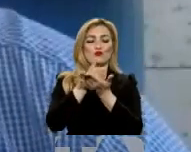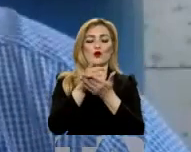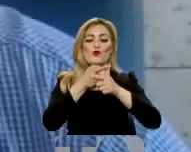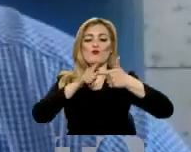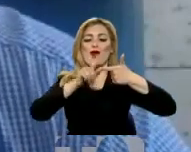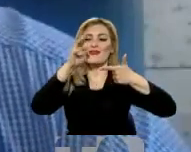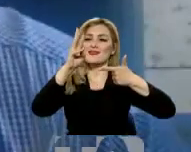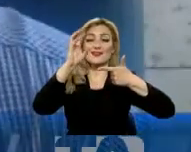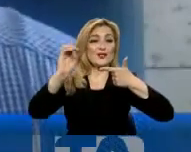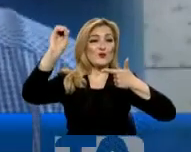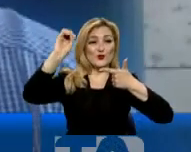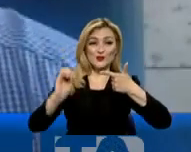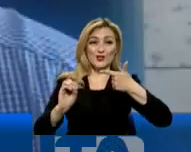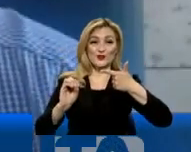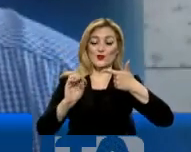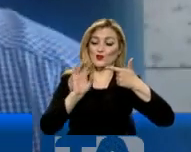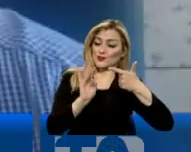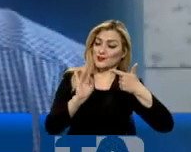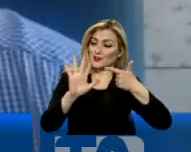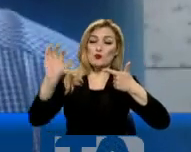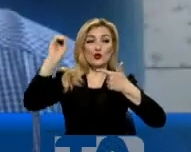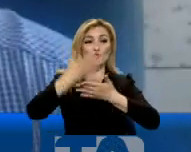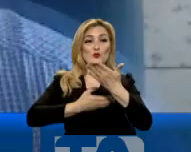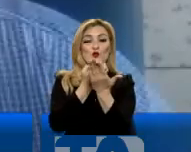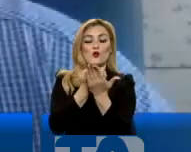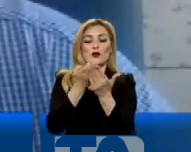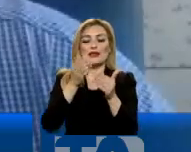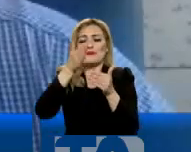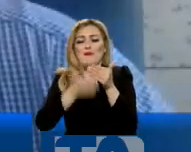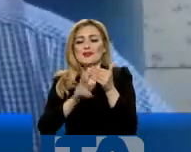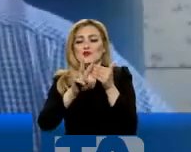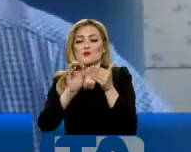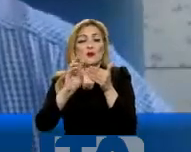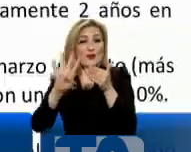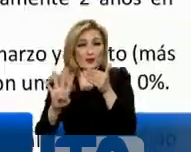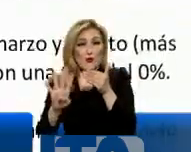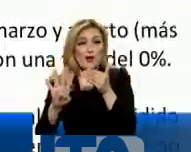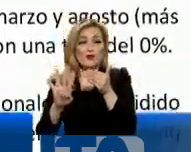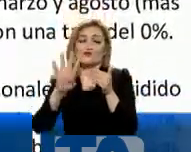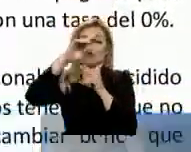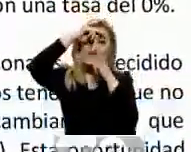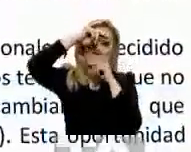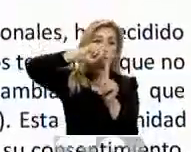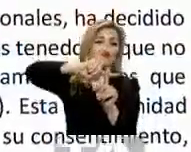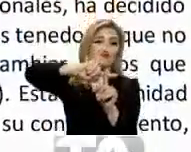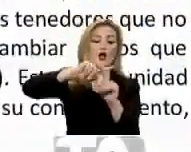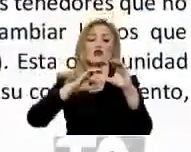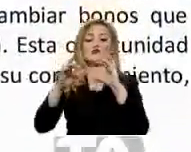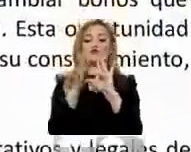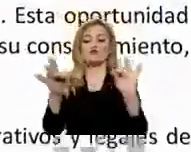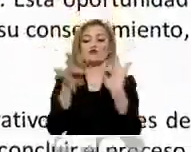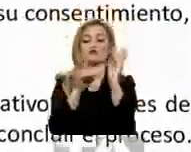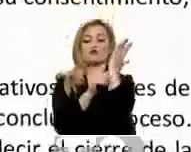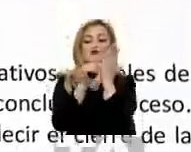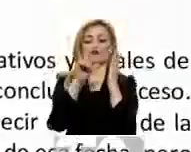66% y el 75% para los bonos que vencen el 2024. Así que creo que es una buena noticia. Además, mediante un comunicado, el Ministerio